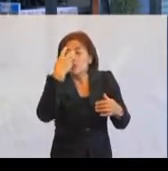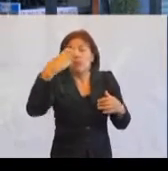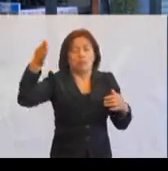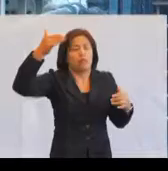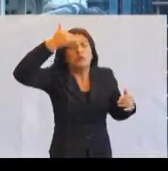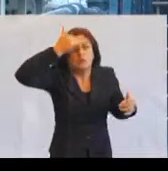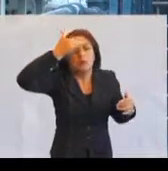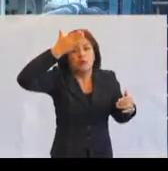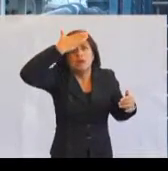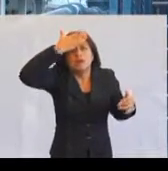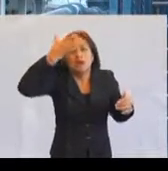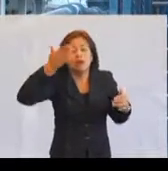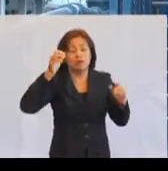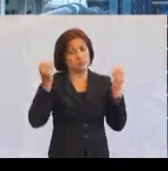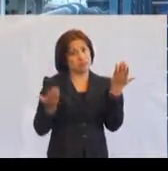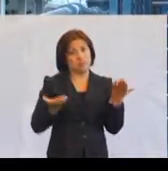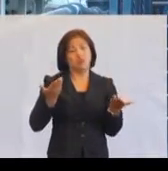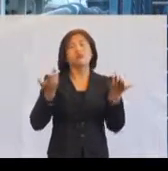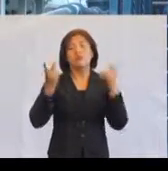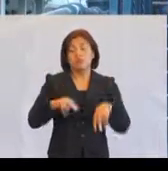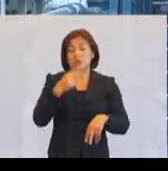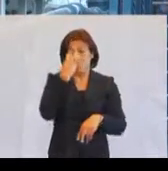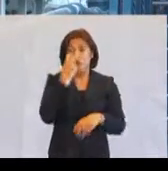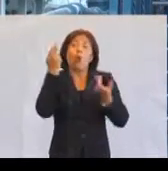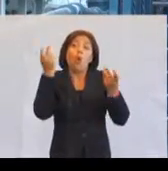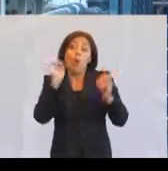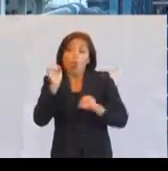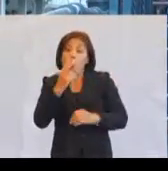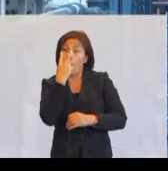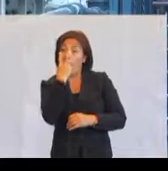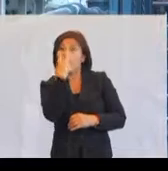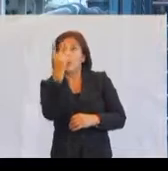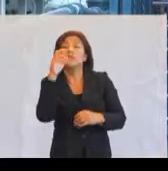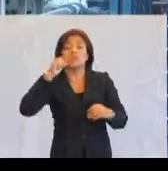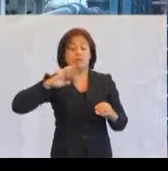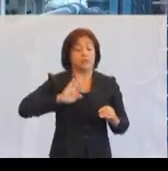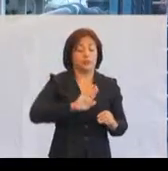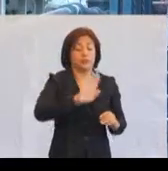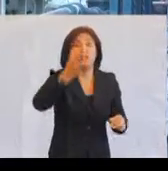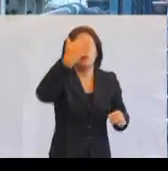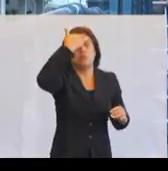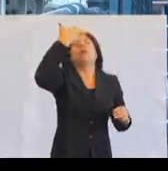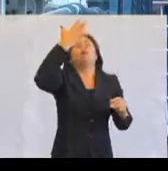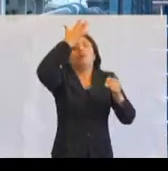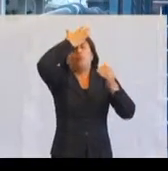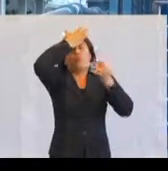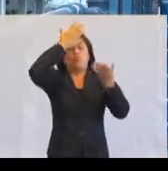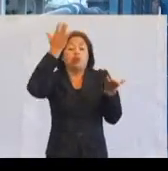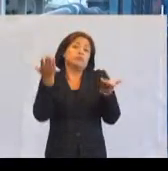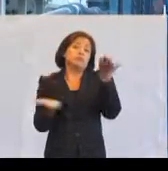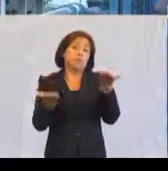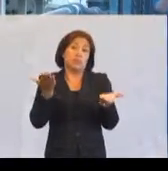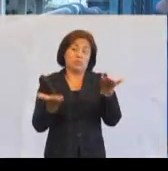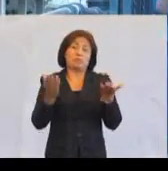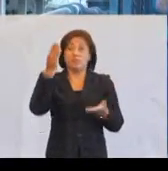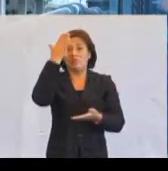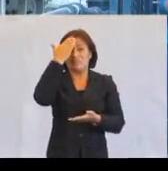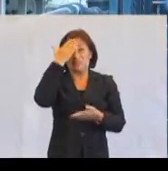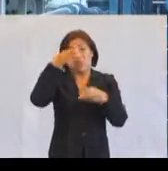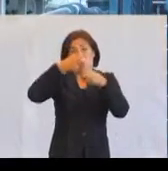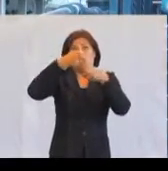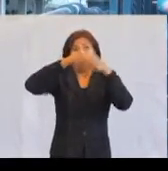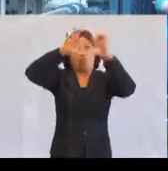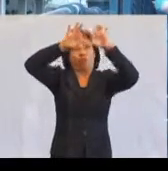grandes, y uno como no ve, entonces se dificulta, a veces se puede golpear, y no solamente para nosotros que no vemos, sino también para las personas normales, porque